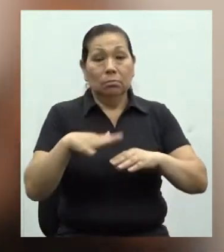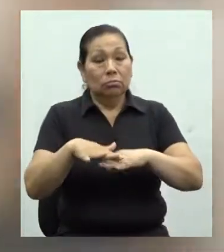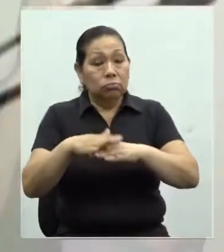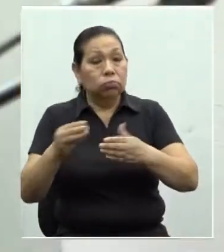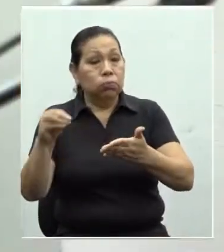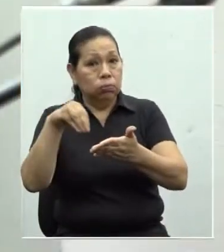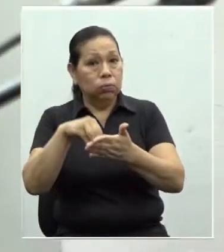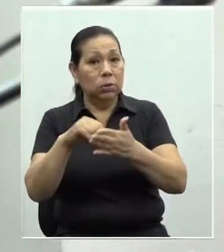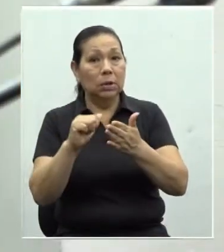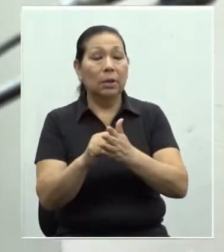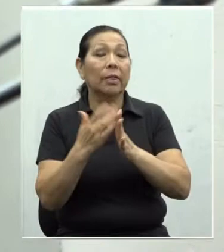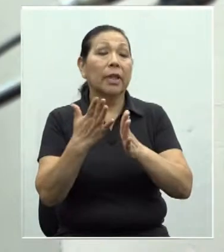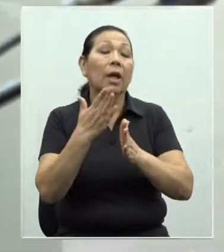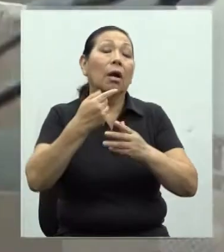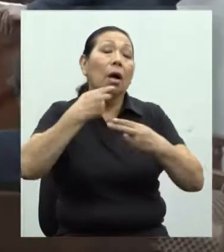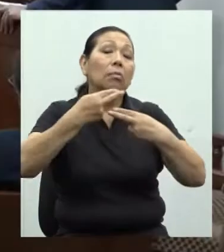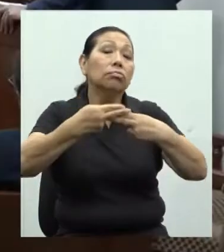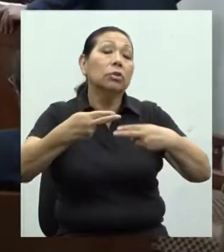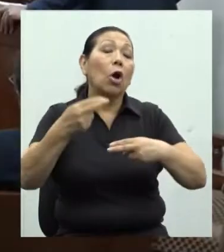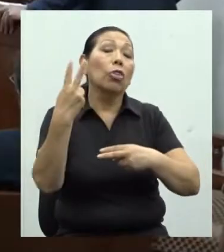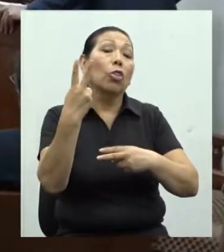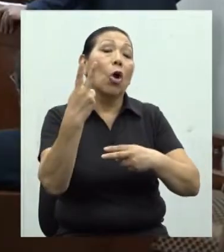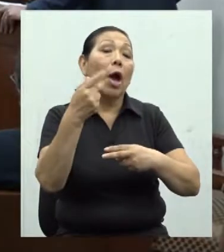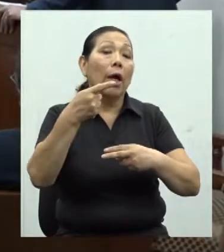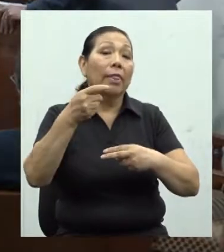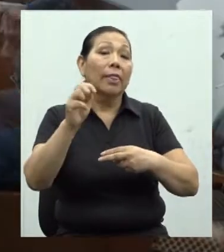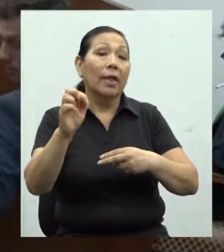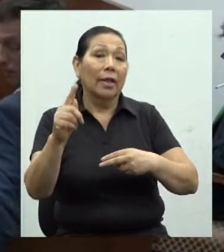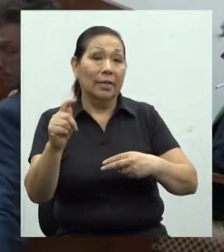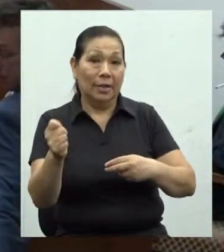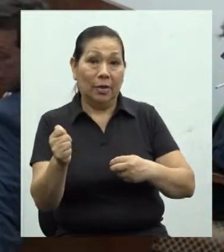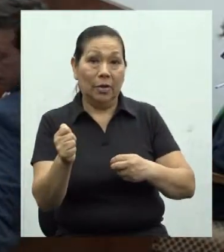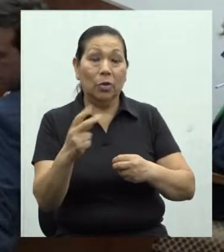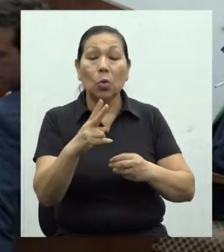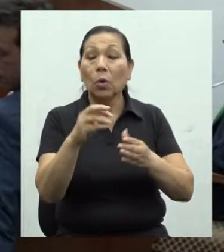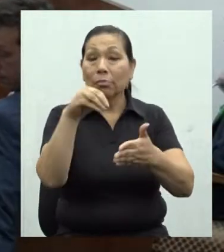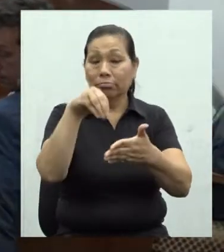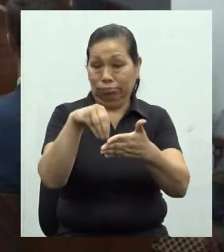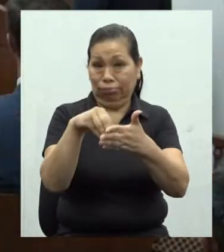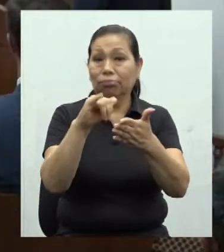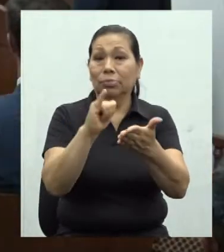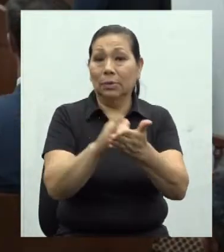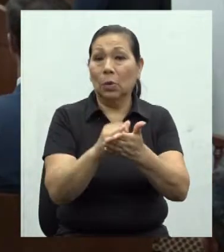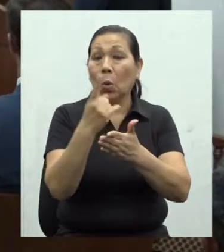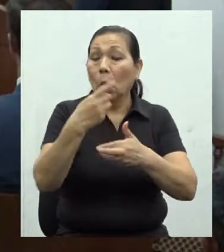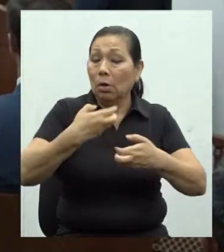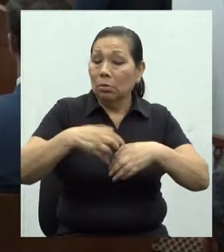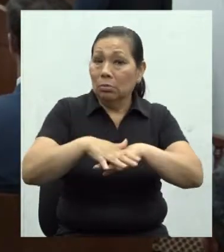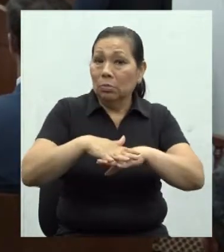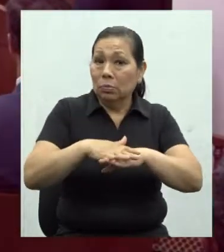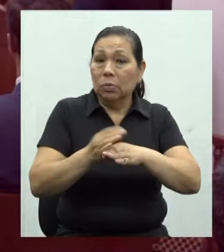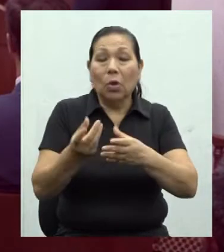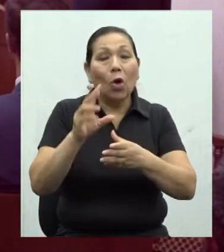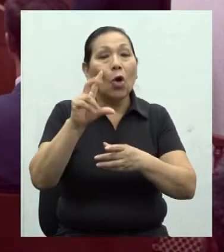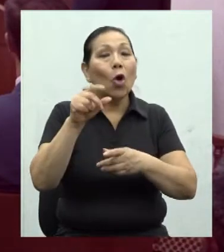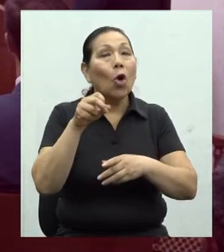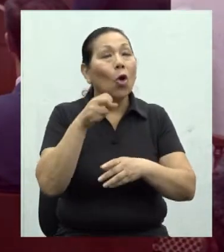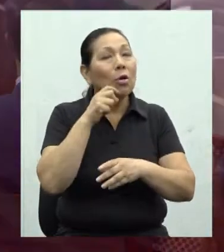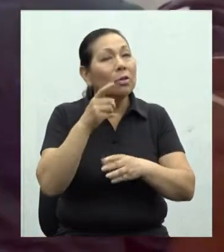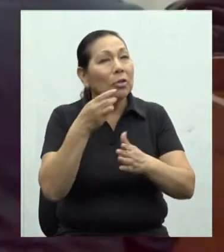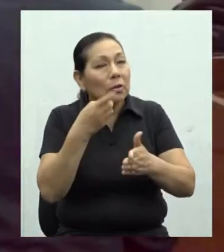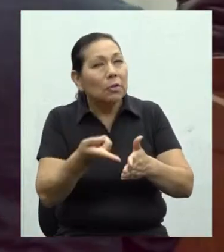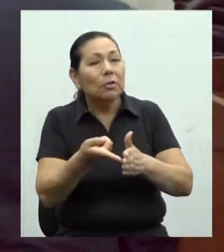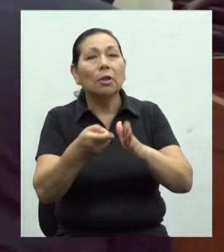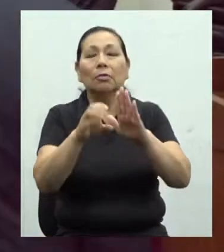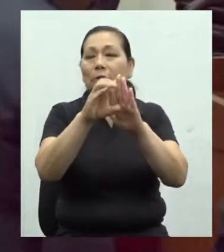de amparo, 10 habeas corpus, 2 habeas data, 2 de cumplimiento y un proceso de